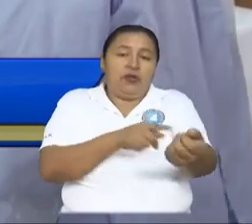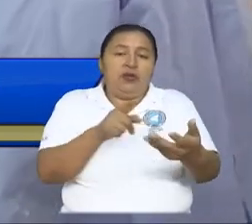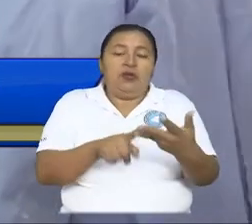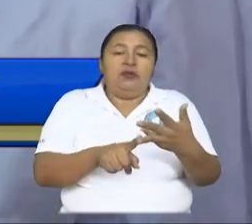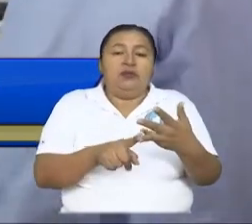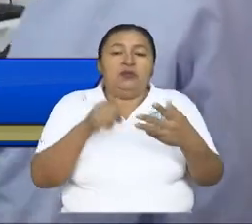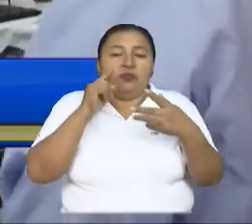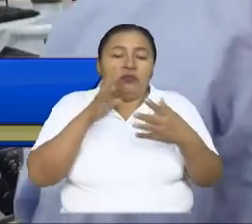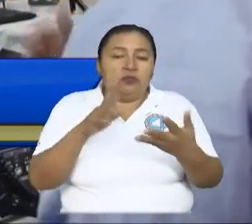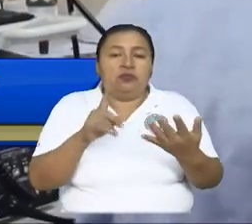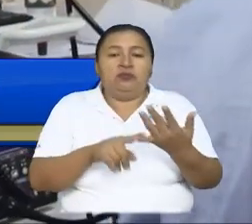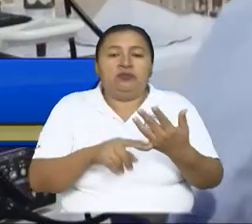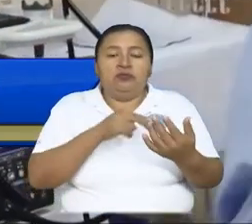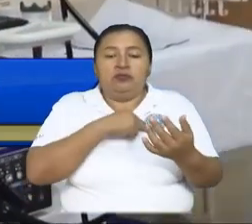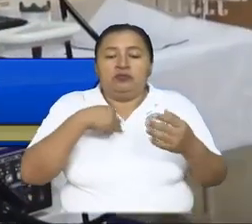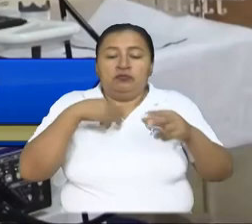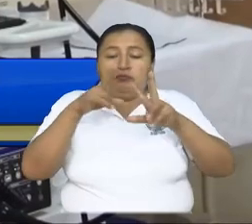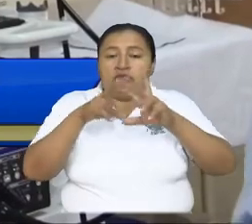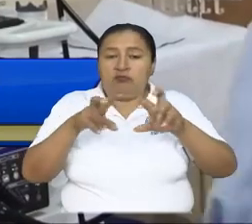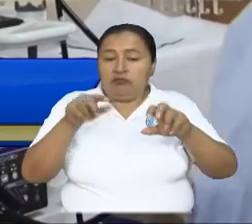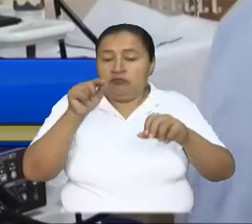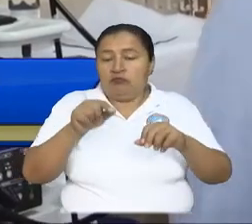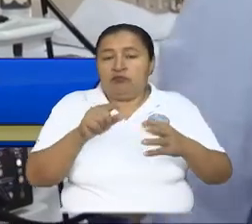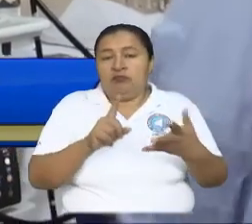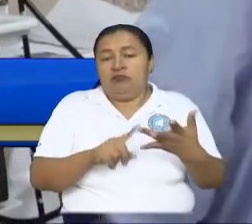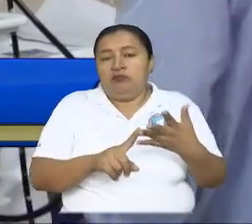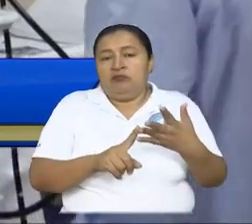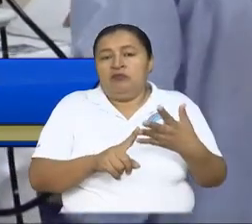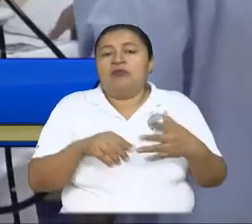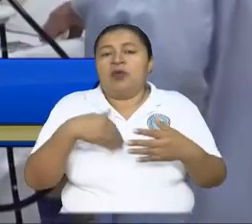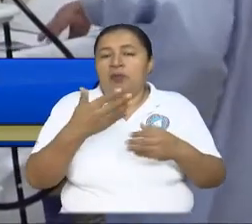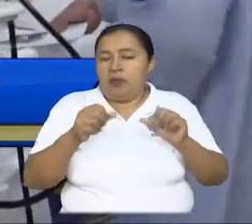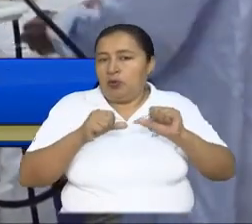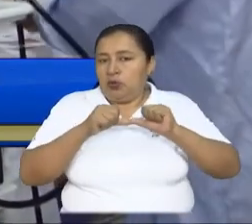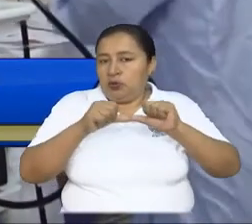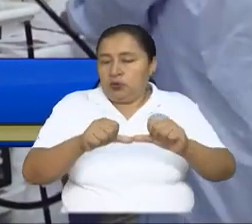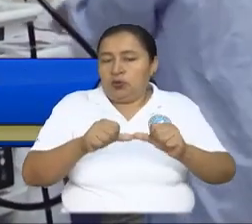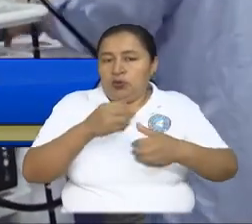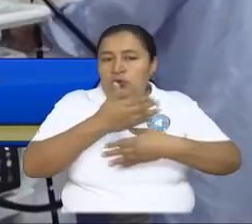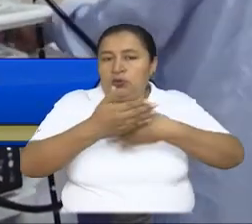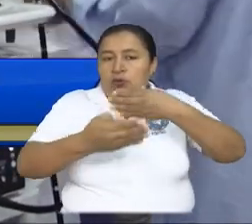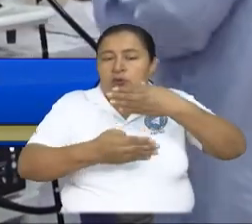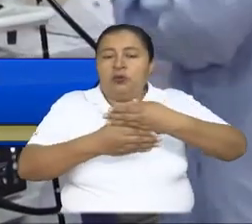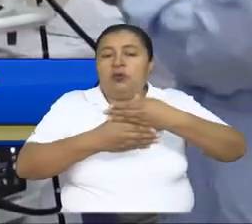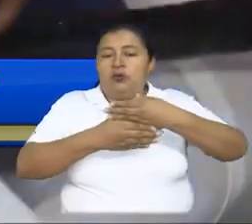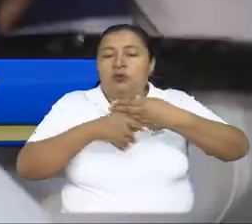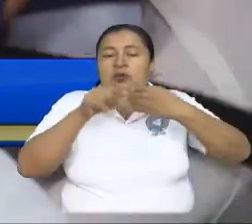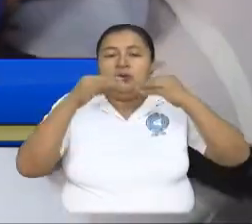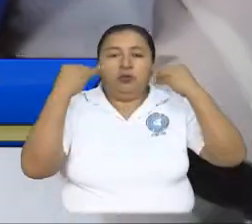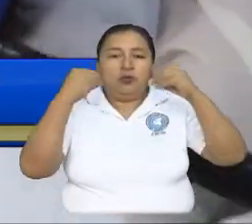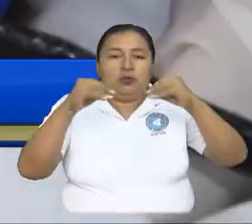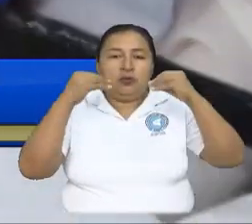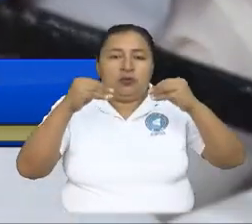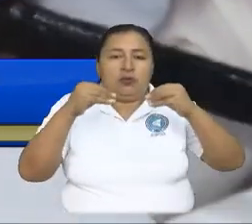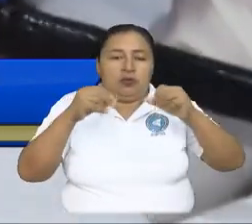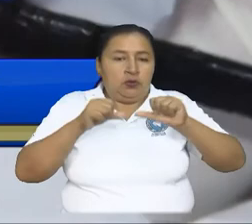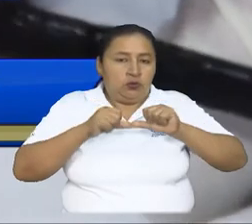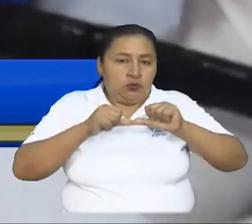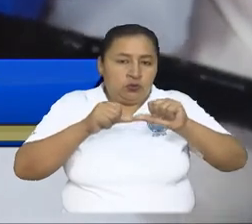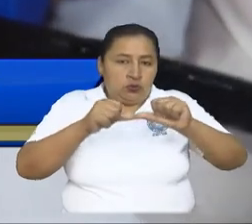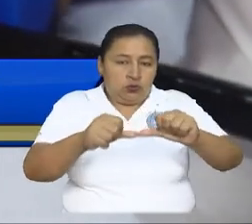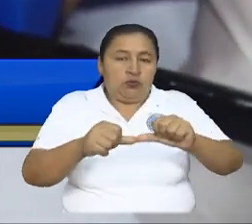verdad se hace un análisis de esto vamos a seguir construyendo con la educación continua